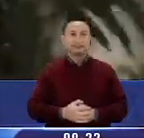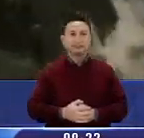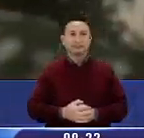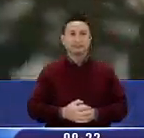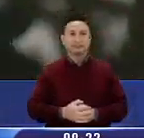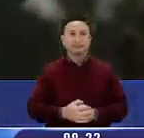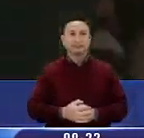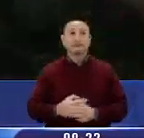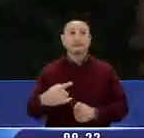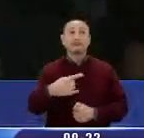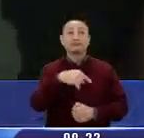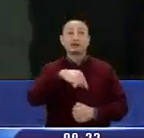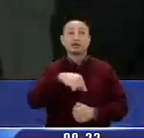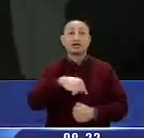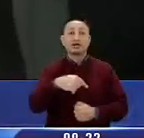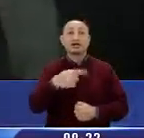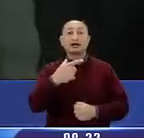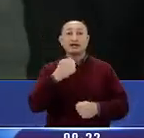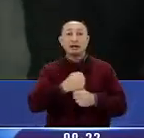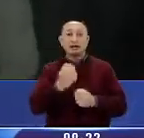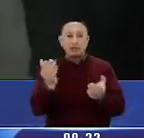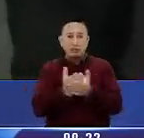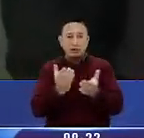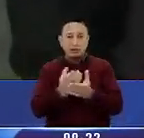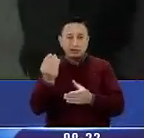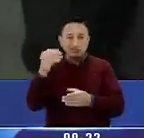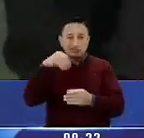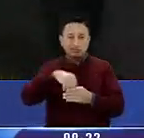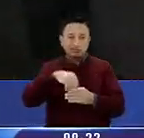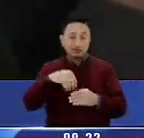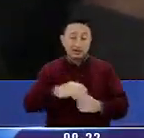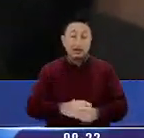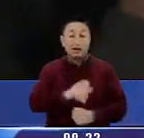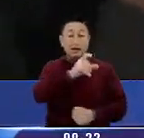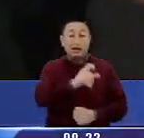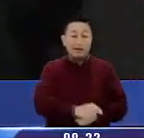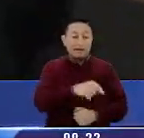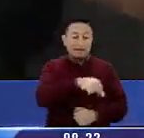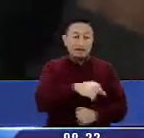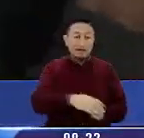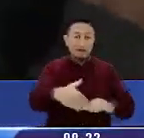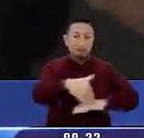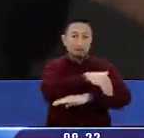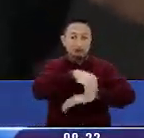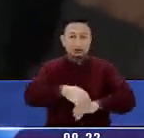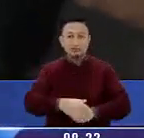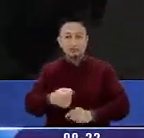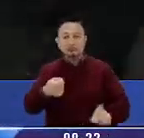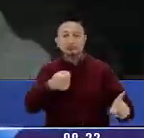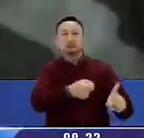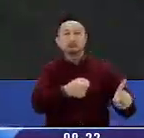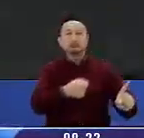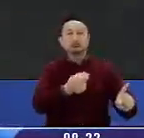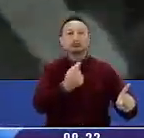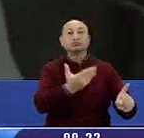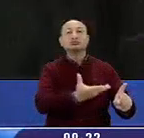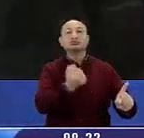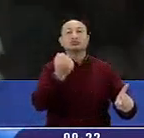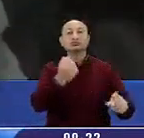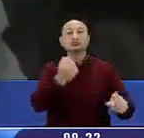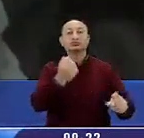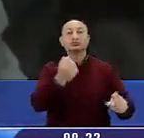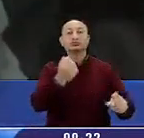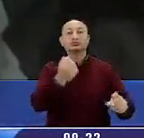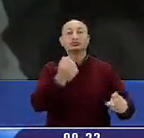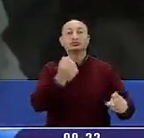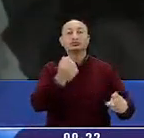el estilo chambero todo el día, recolectan dinero, ven a una persona que está andando por la calle, la amedrenta con un arma blanca, le sacan el